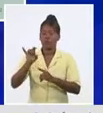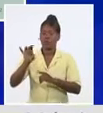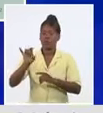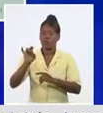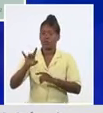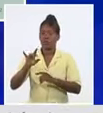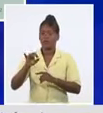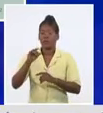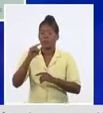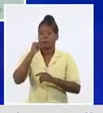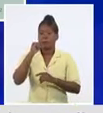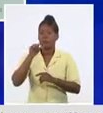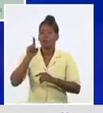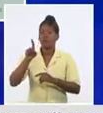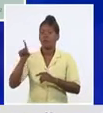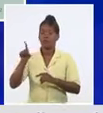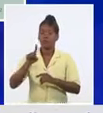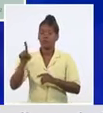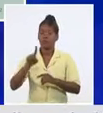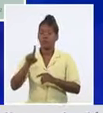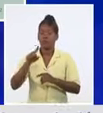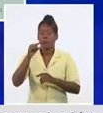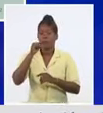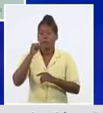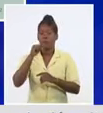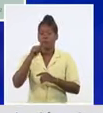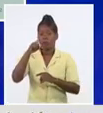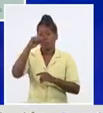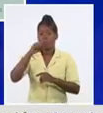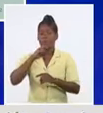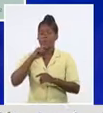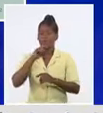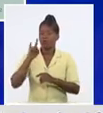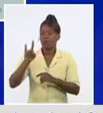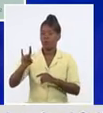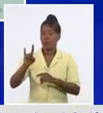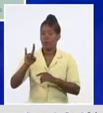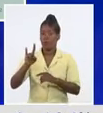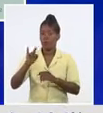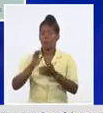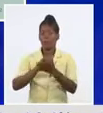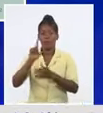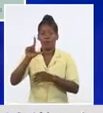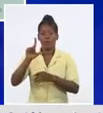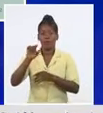Bauta 10, San Antonio de los Baños 9, Mariel 7, al igual que Candelaria.